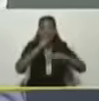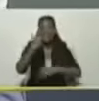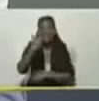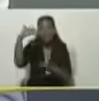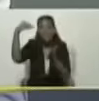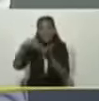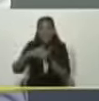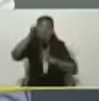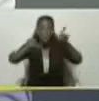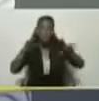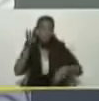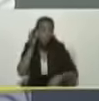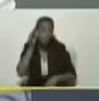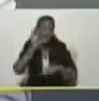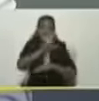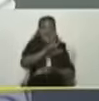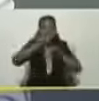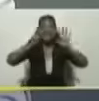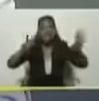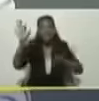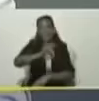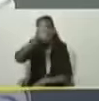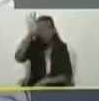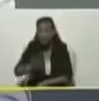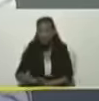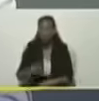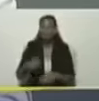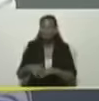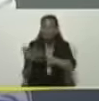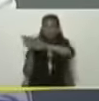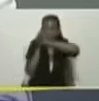1.063.000, el 17%.